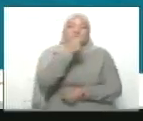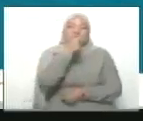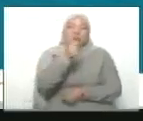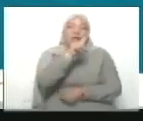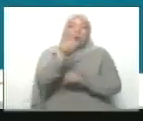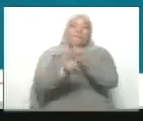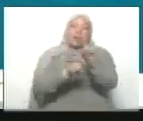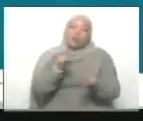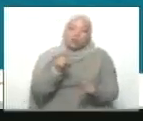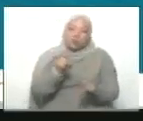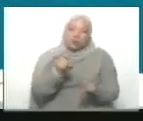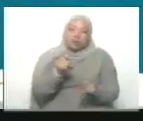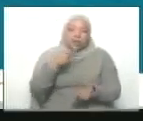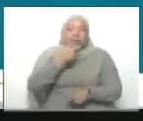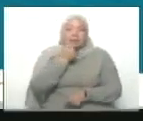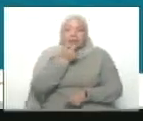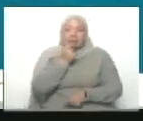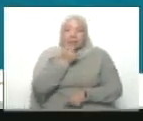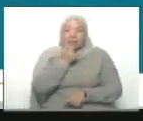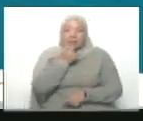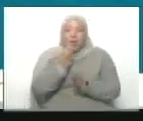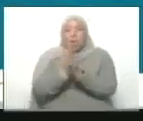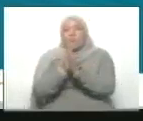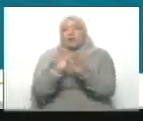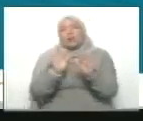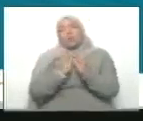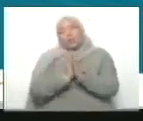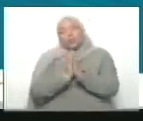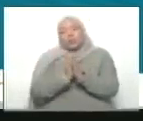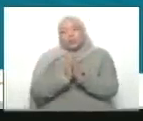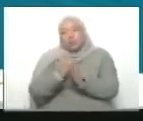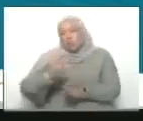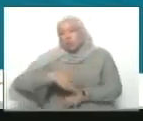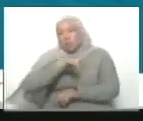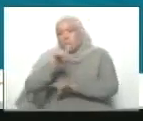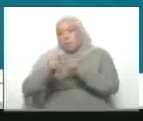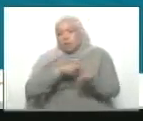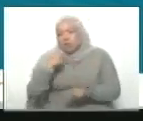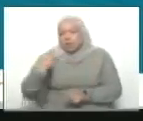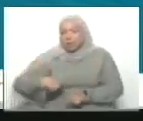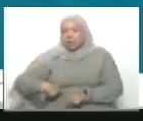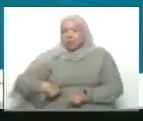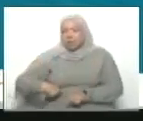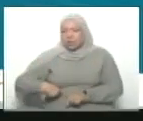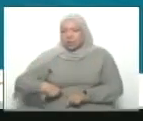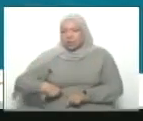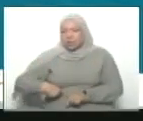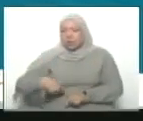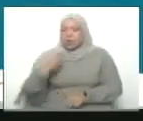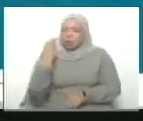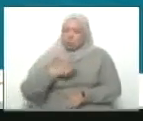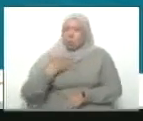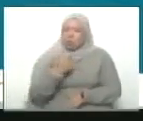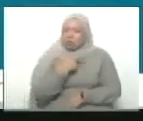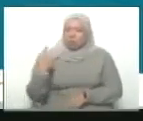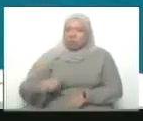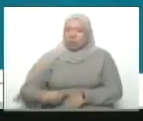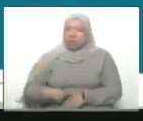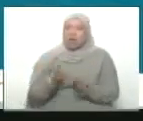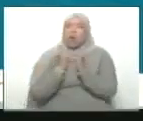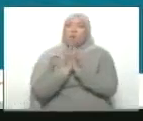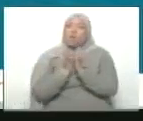de preguntarme en inglés. Yo le dije, un momento, ya va. No puedes preguntar en chino. Hizo la pregunta en chino. Hablemos